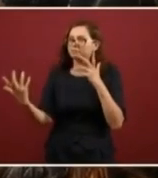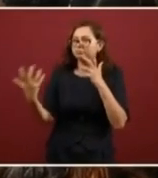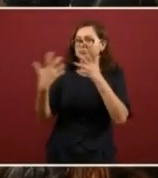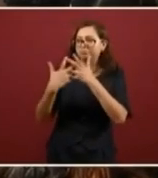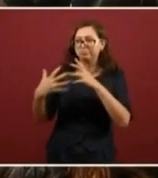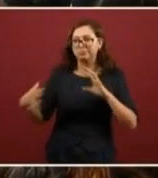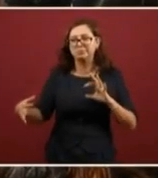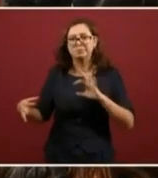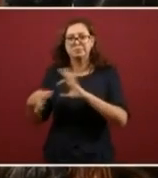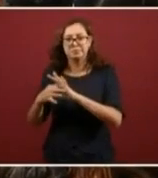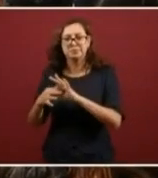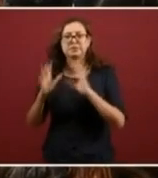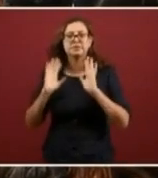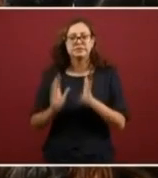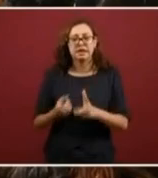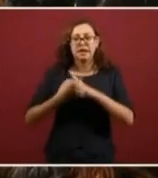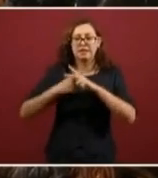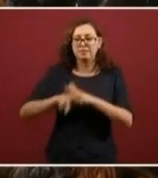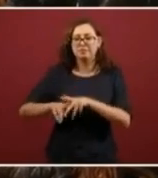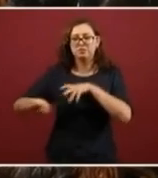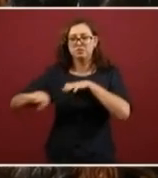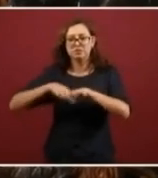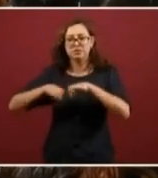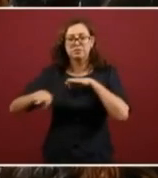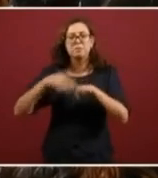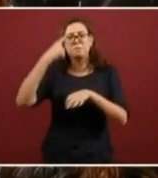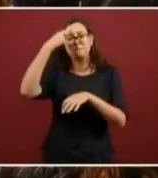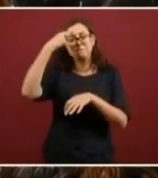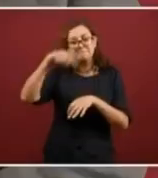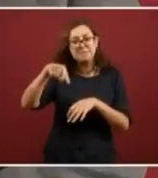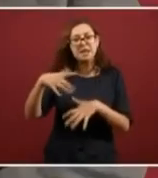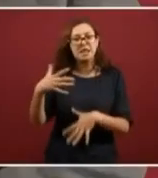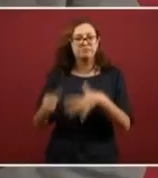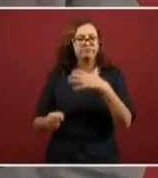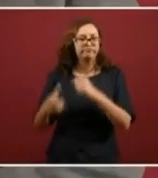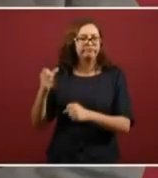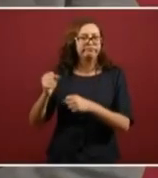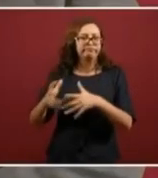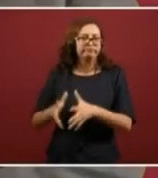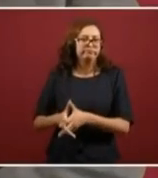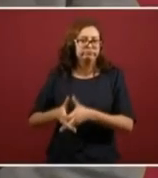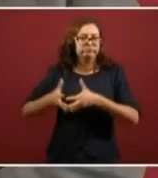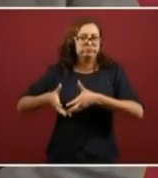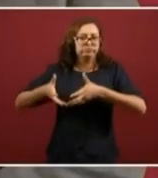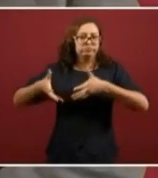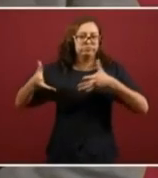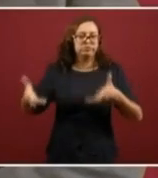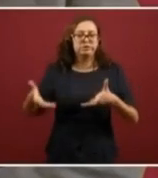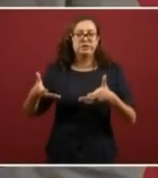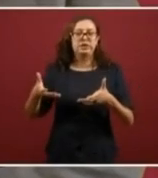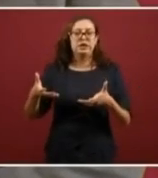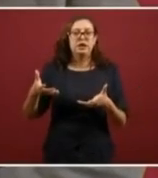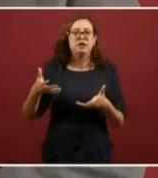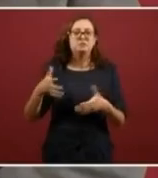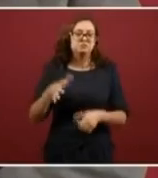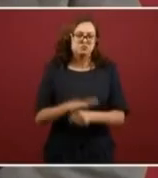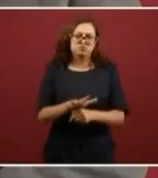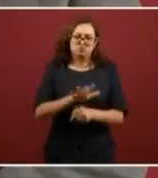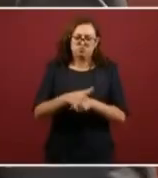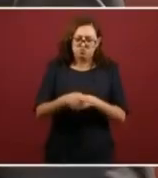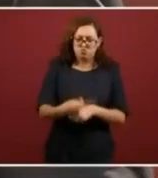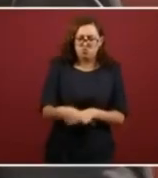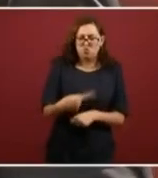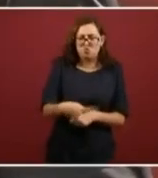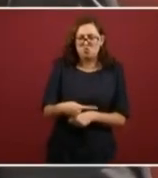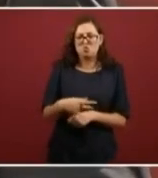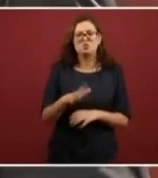para aumentar la producción lechera y ser autosuficientes, no